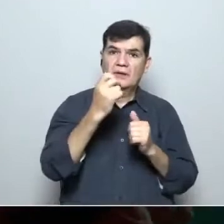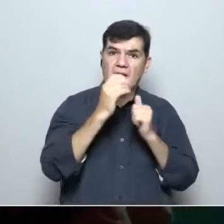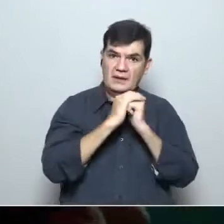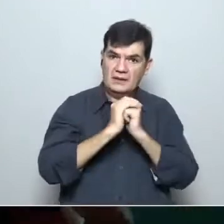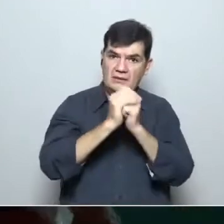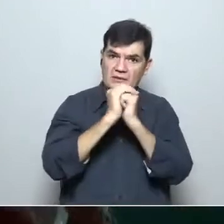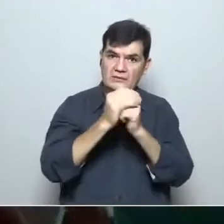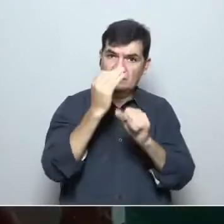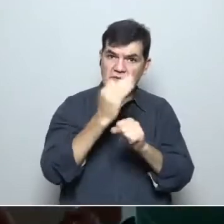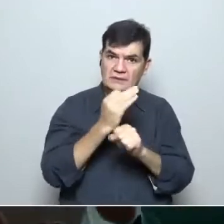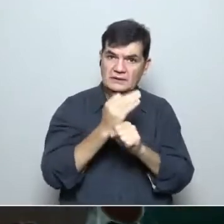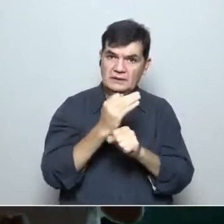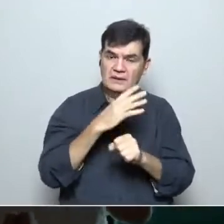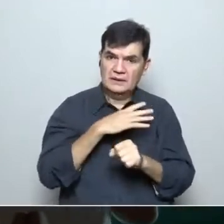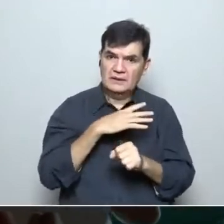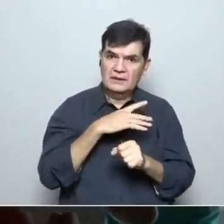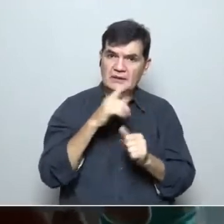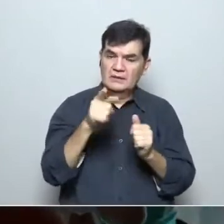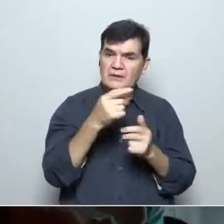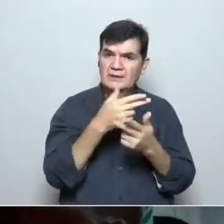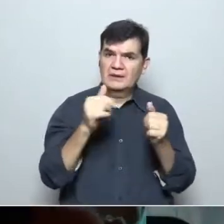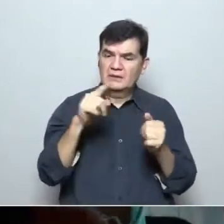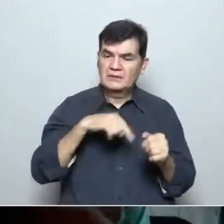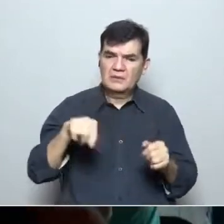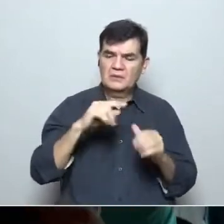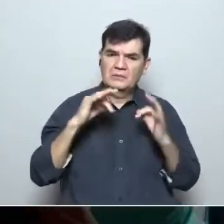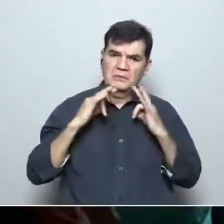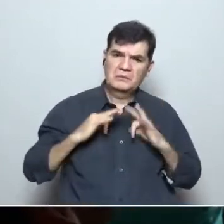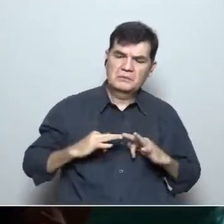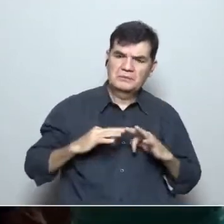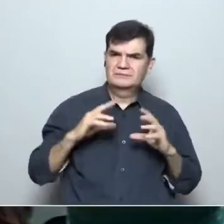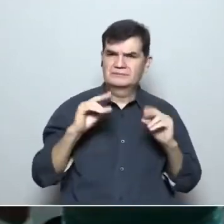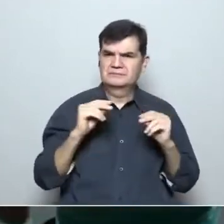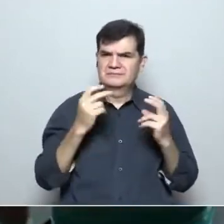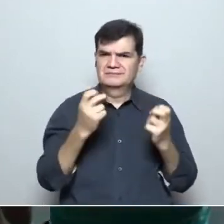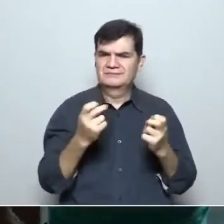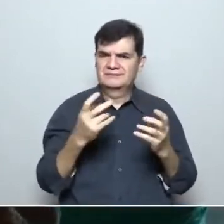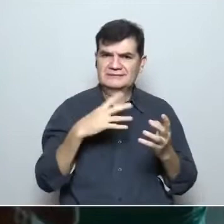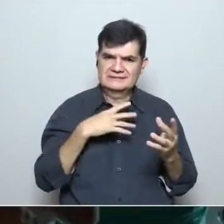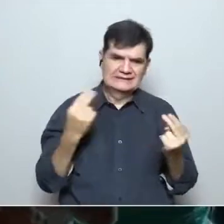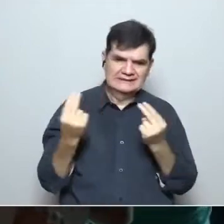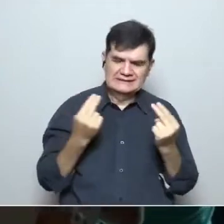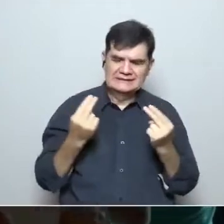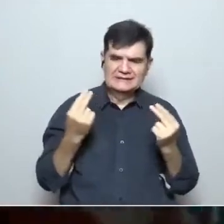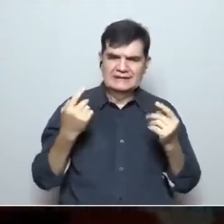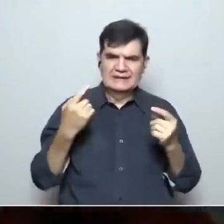Escúchame, con esta adoración nadie puede estar quieto en su lugar. Todos tienen que